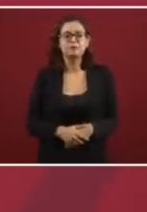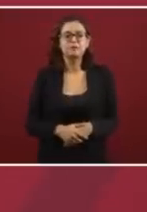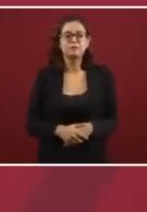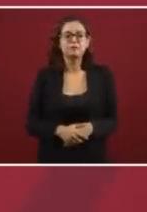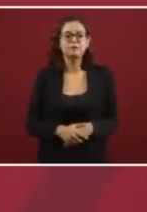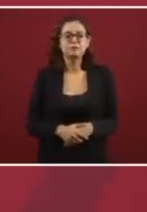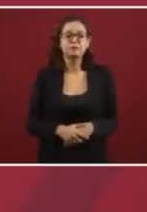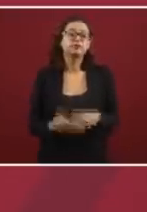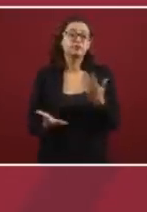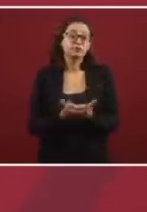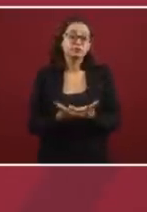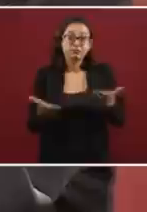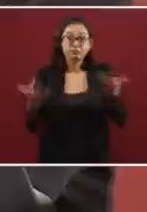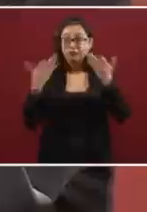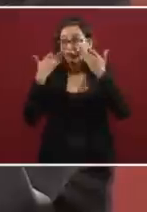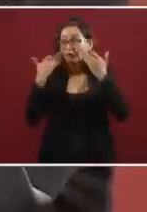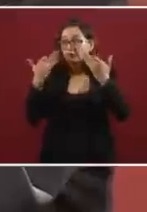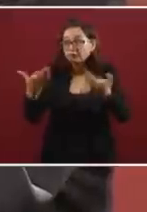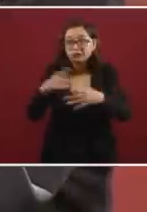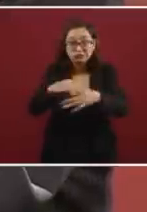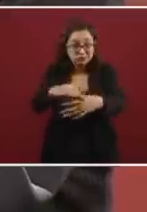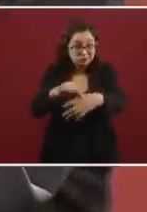ante los hechos